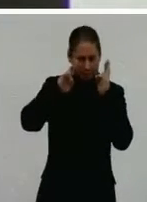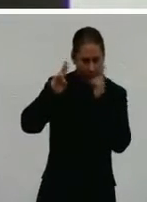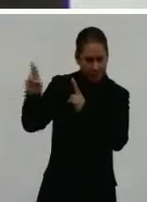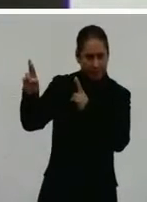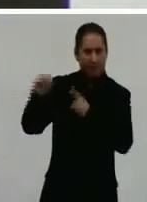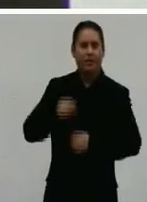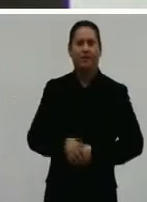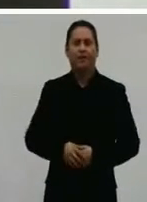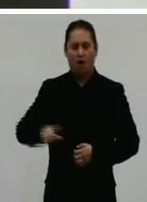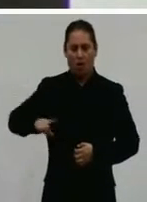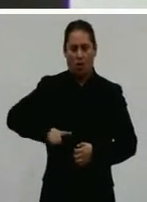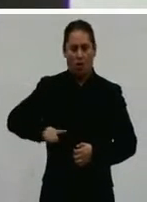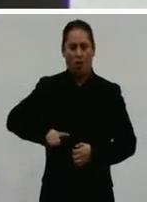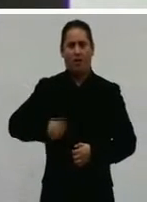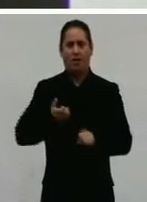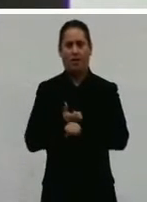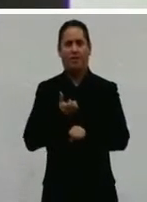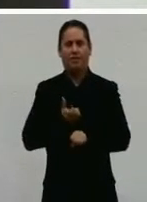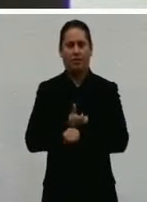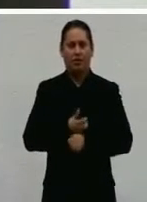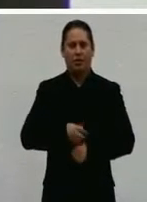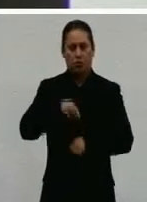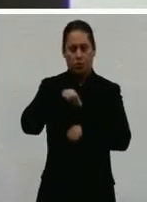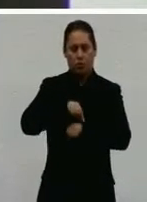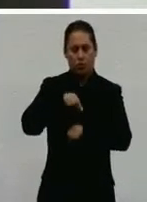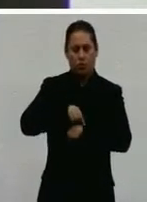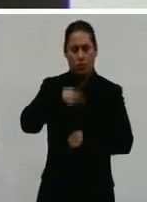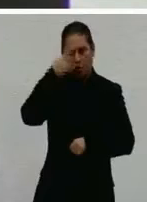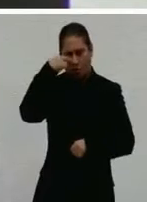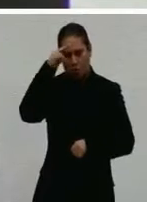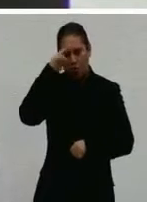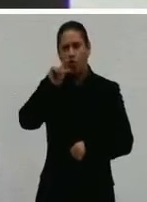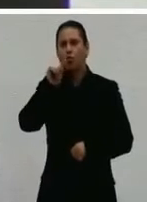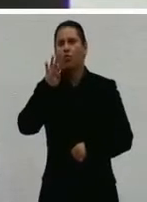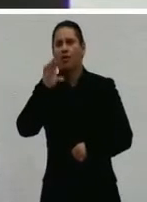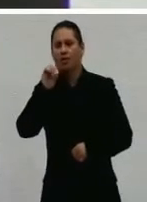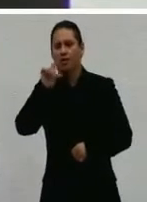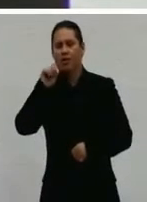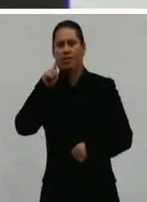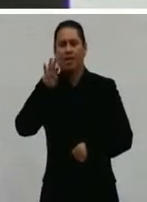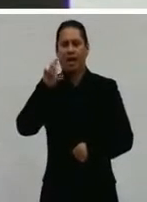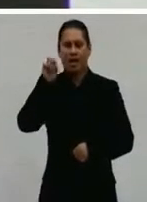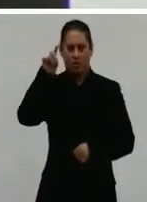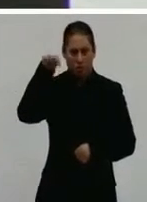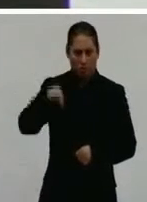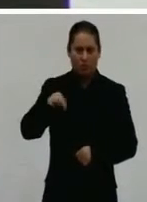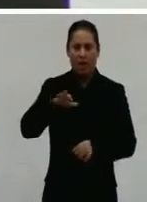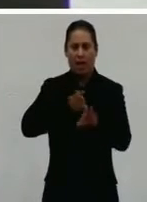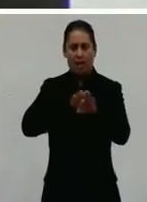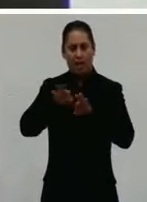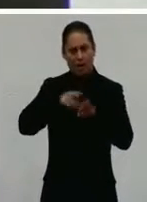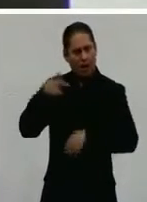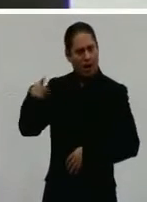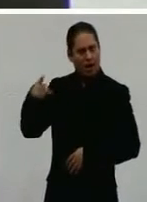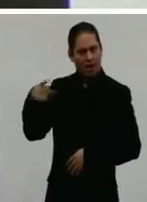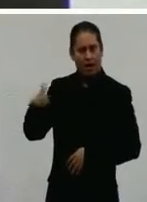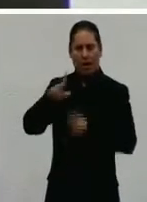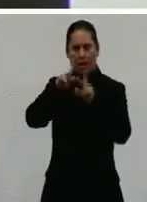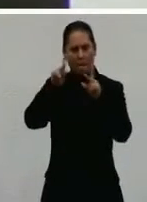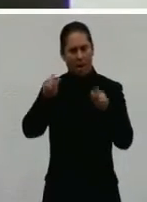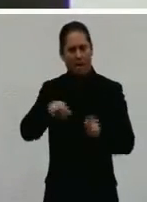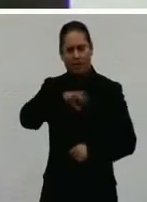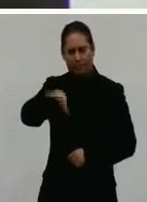al gobernador del estado al doctor rutilio escandón cadenas por su trabajo en busca de la paz